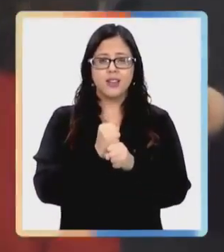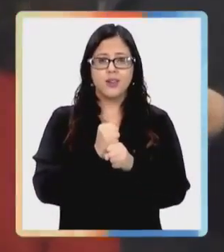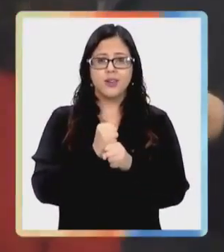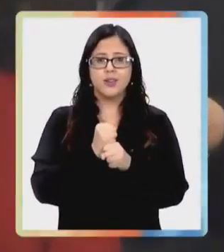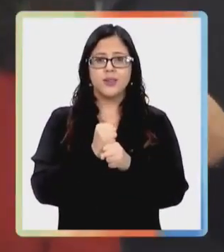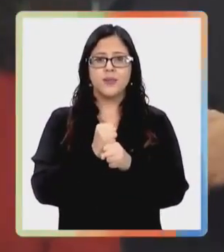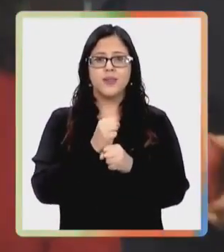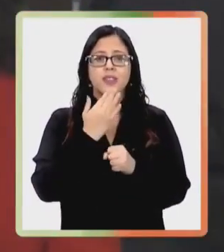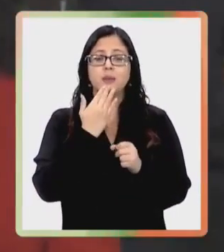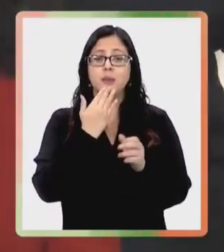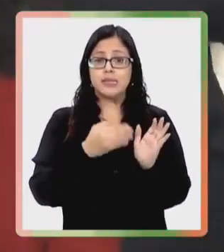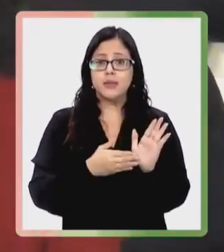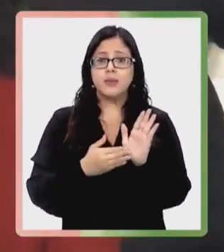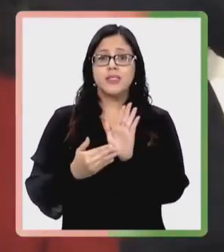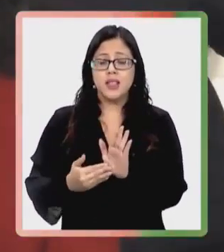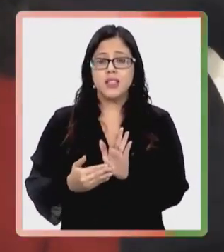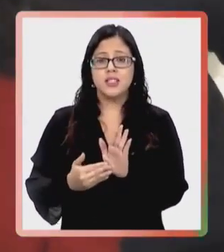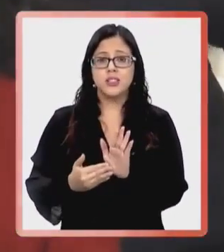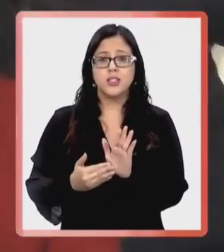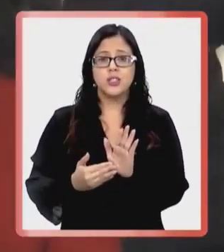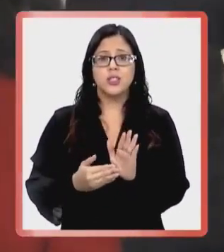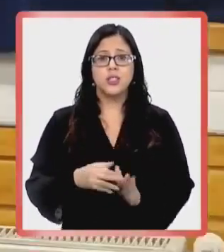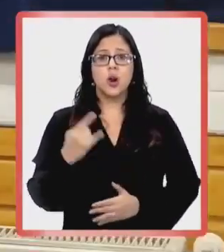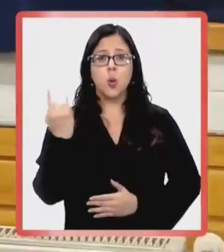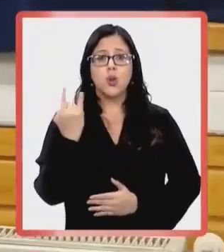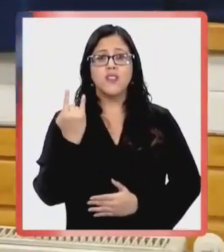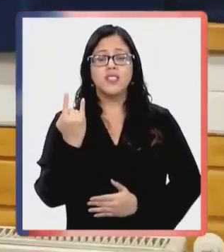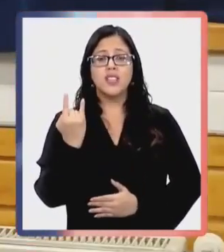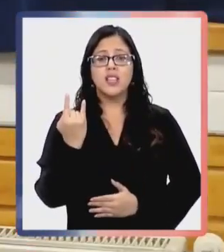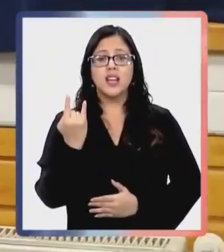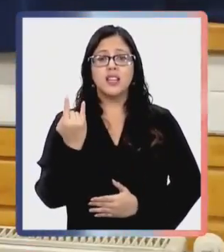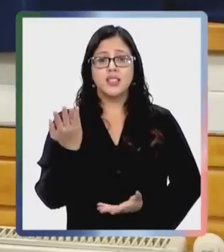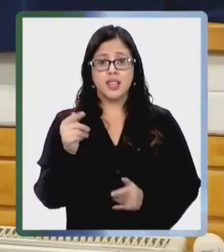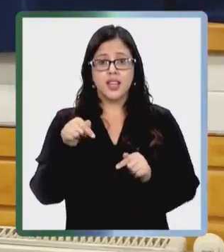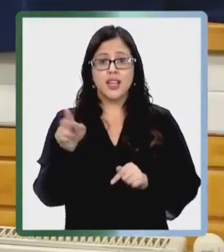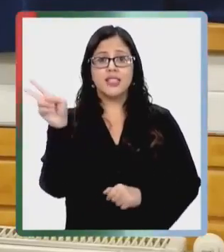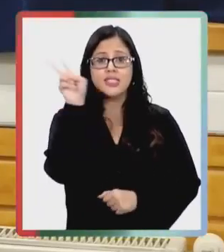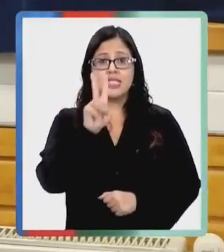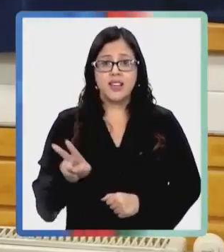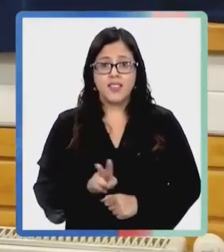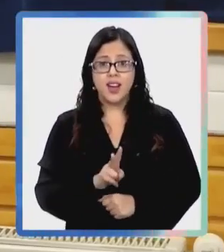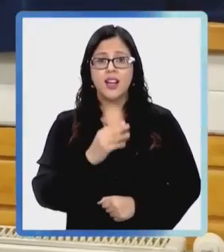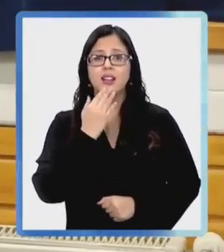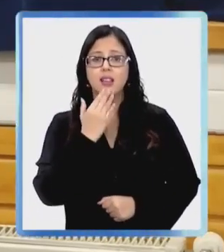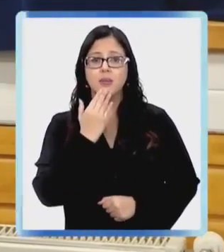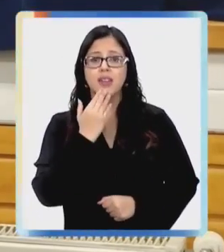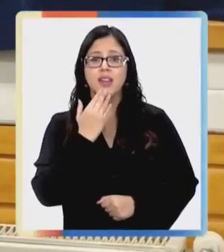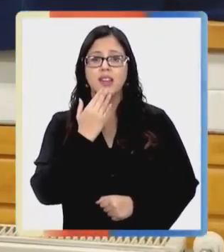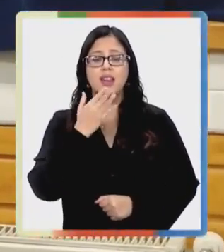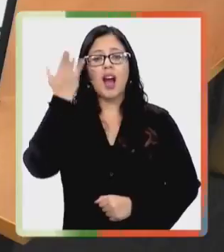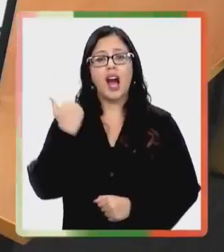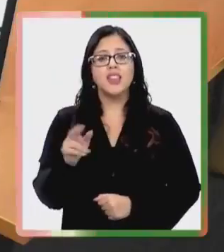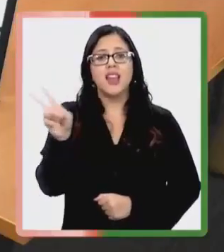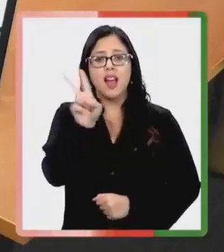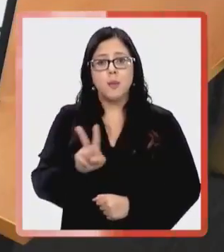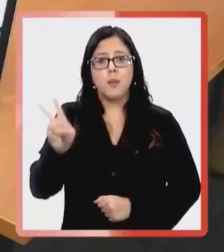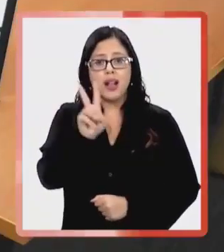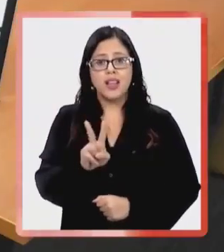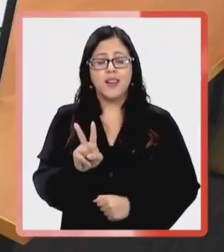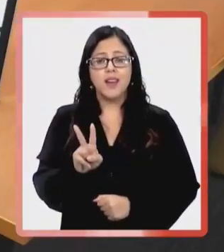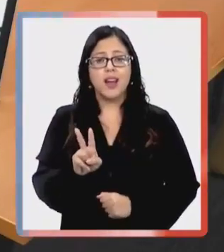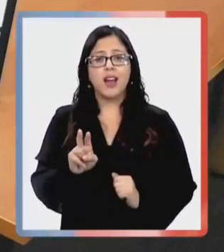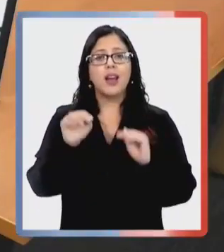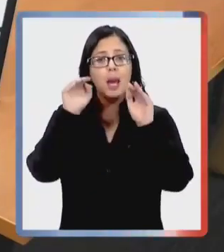trabajando, haciendo una presentación en la Universidad de San Sebastián y también estuvimos en Valdivia, en la